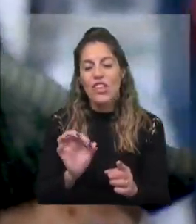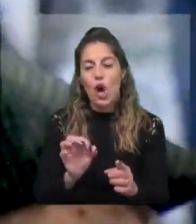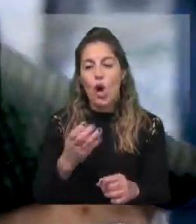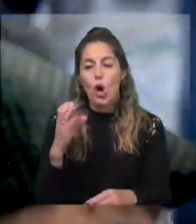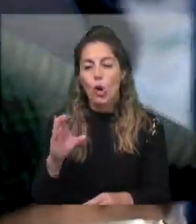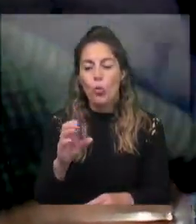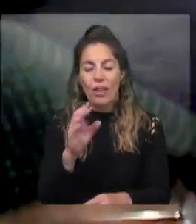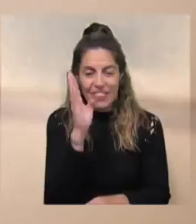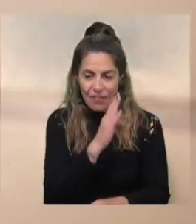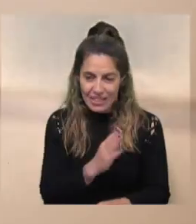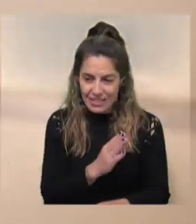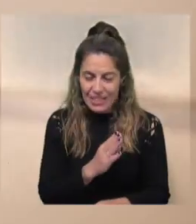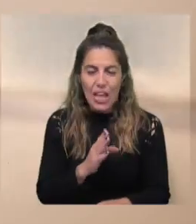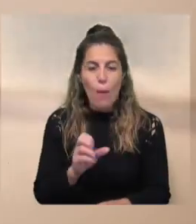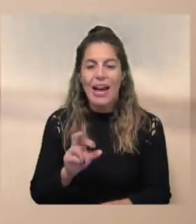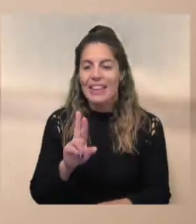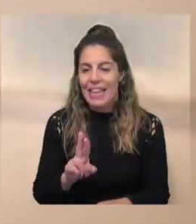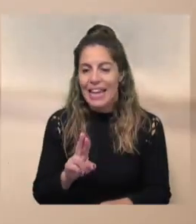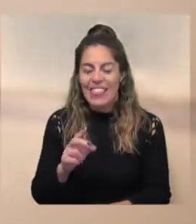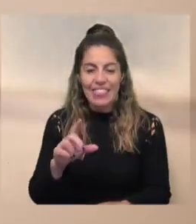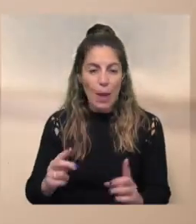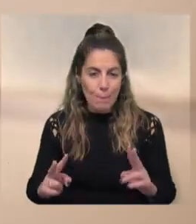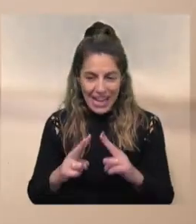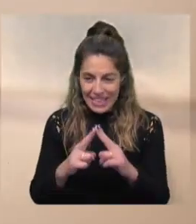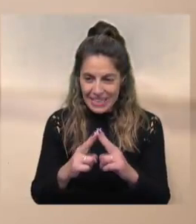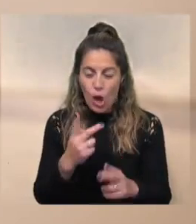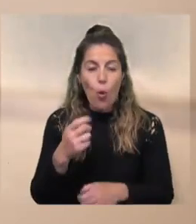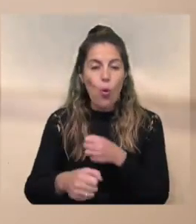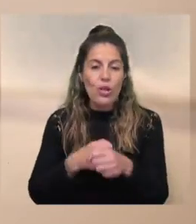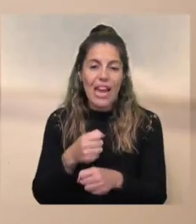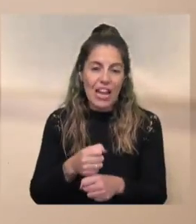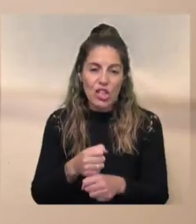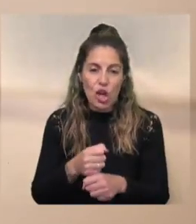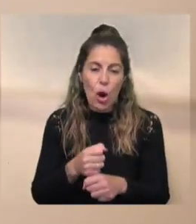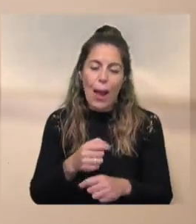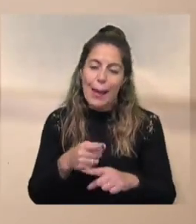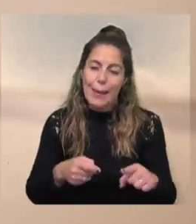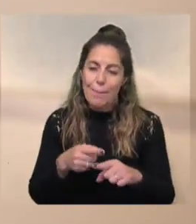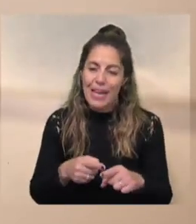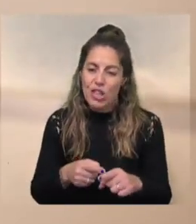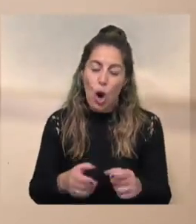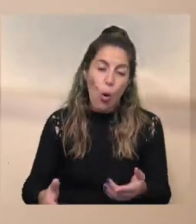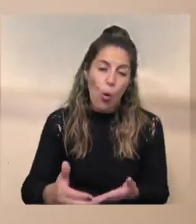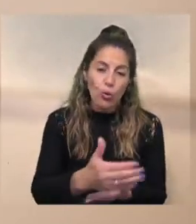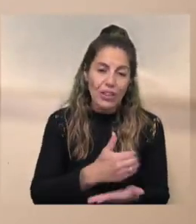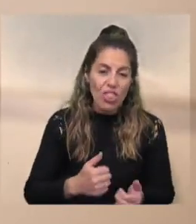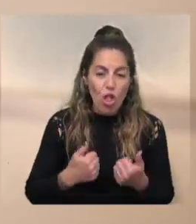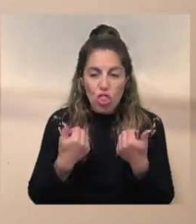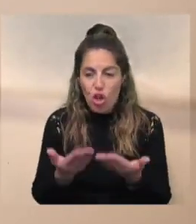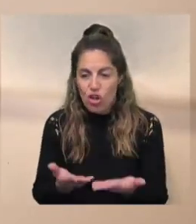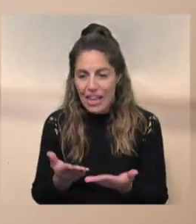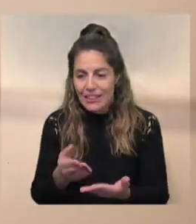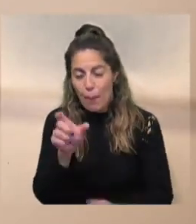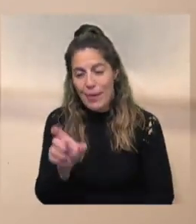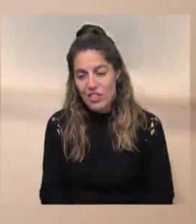y con el Pasteur París. Bueno, estamos hace un año y pico ya muestreando individuos, o sea, juntando donantes para que vengan a